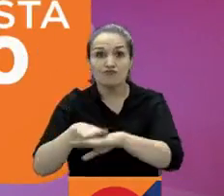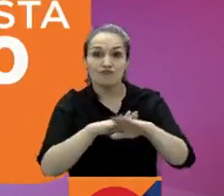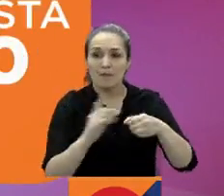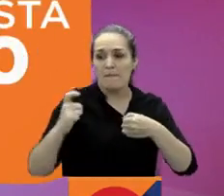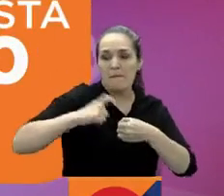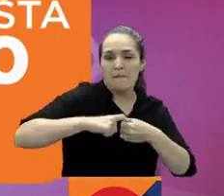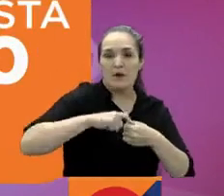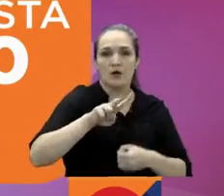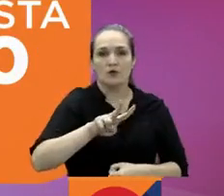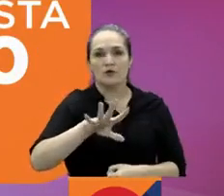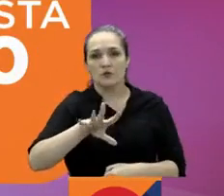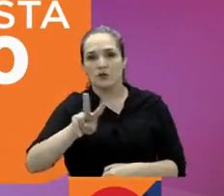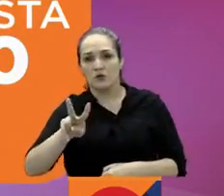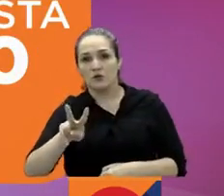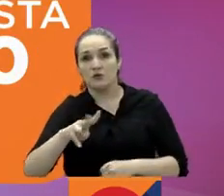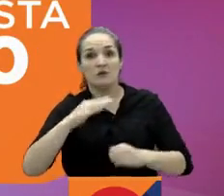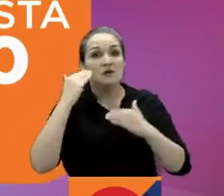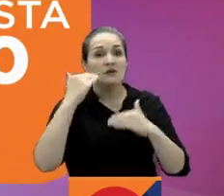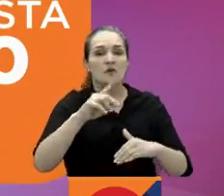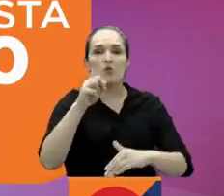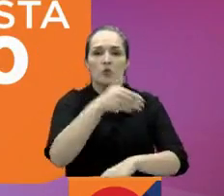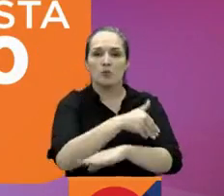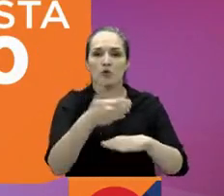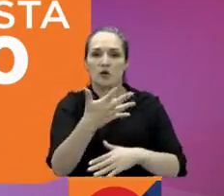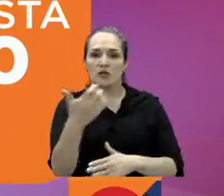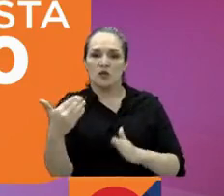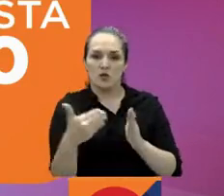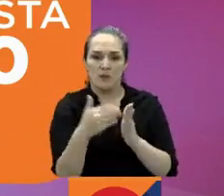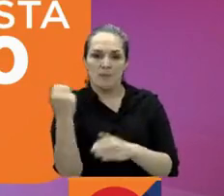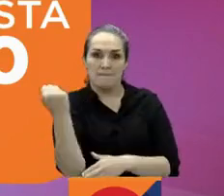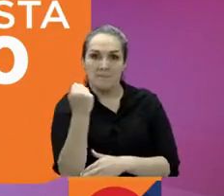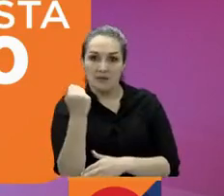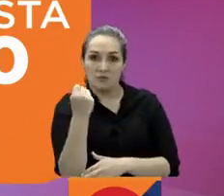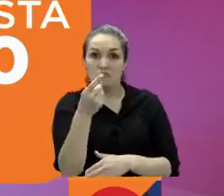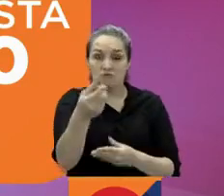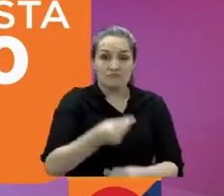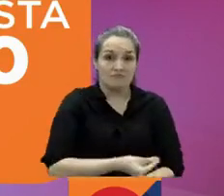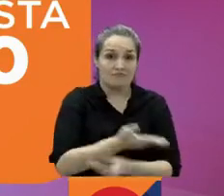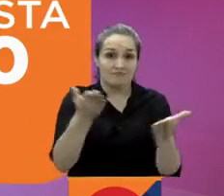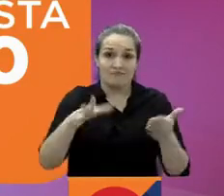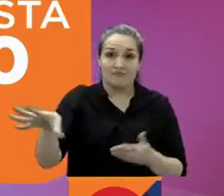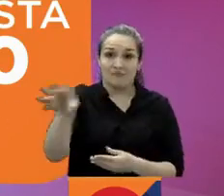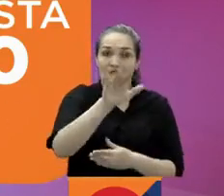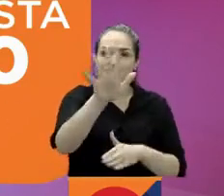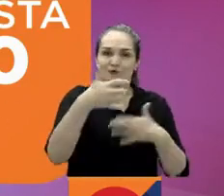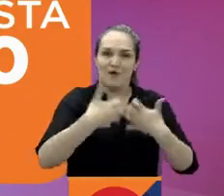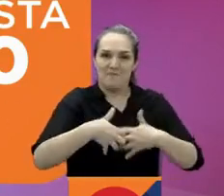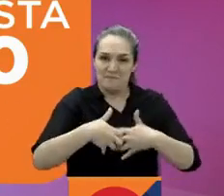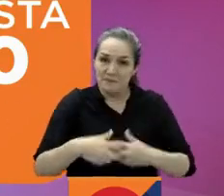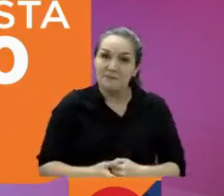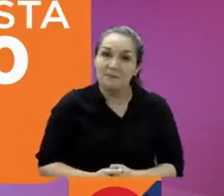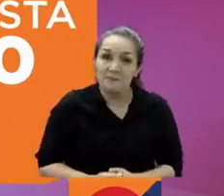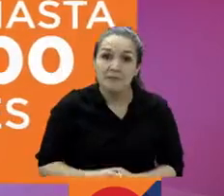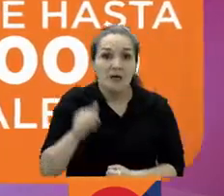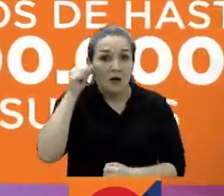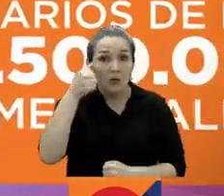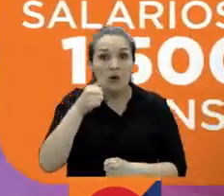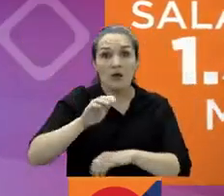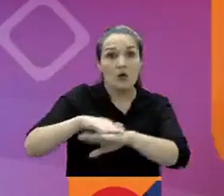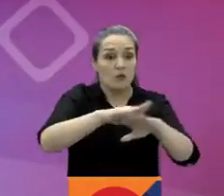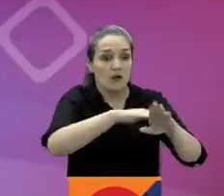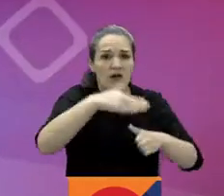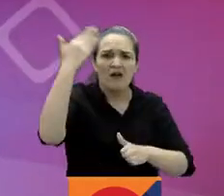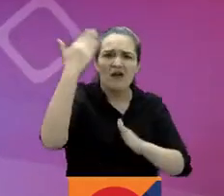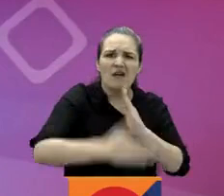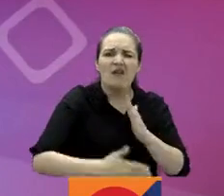vacantes, con salarios de hasta 1.500.000 pesos mensuales que se están ofreciendo en diferentes empresas de la ciudad. Recuerde que la convocatoria basta